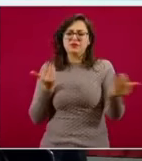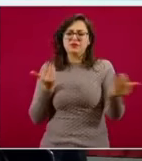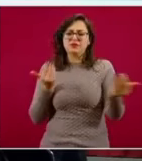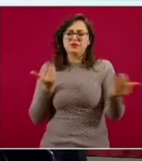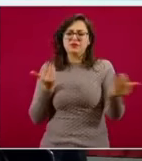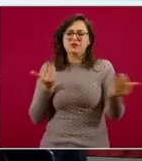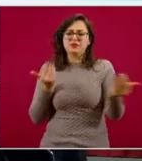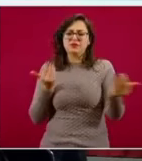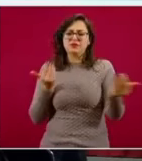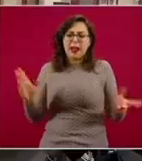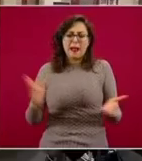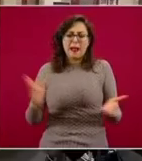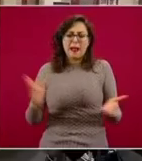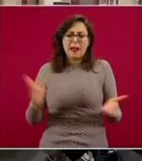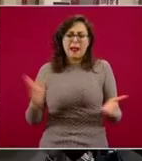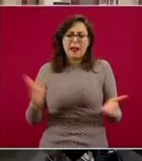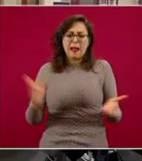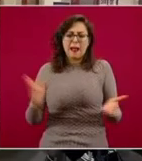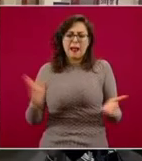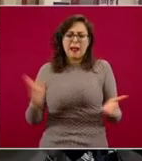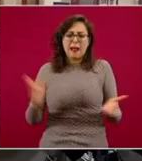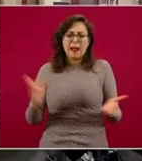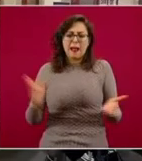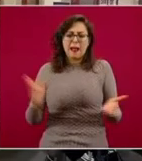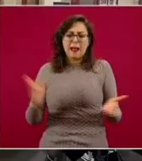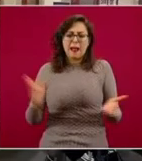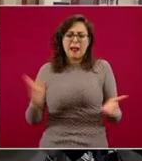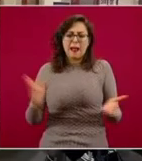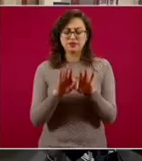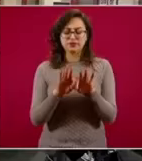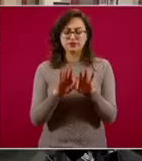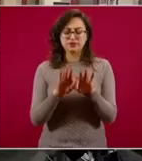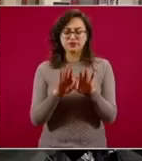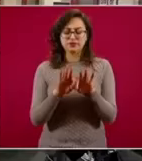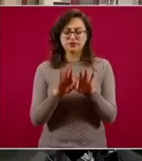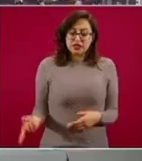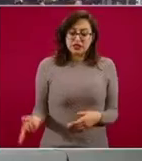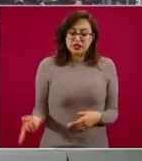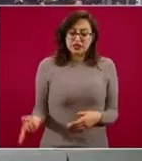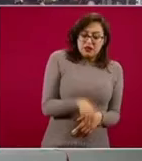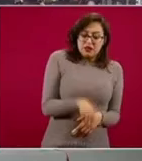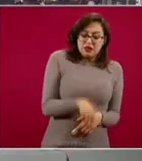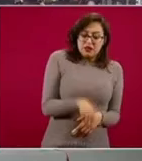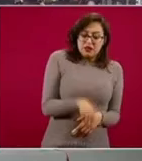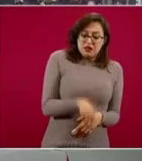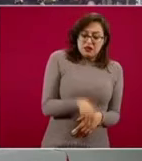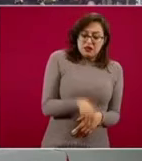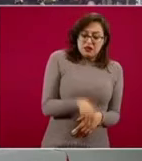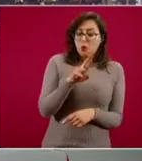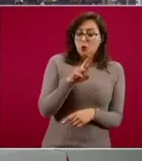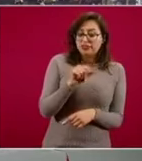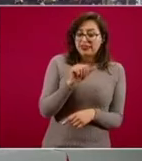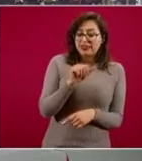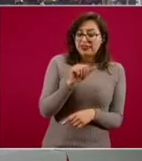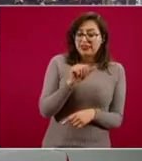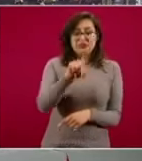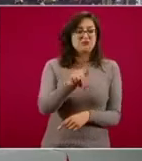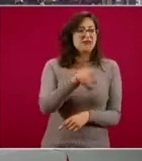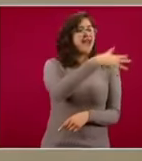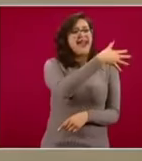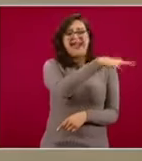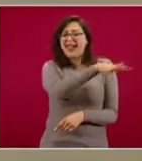Porque la primera, la mortalidad, atañe al riesgo general que tenemos todos y todas,